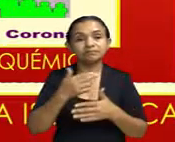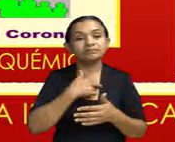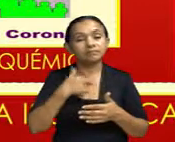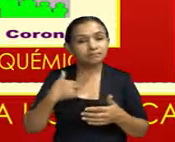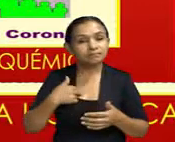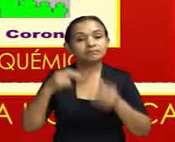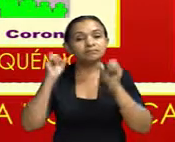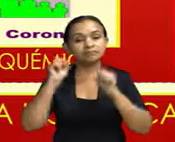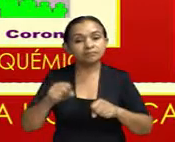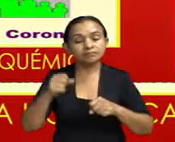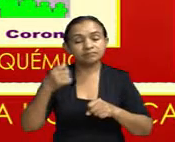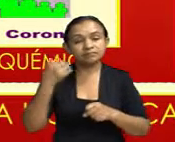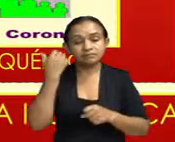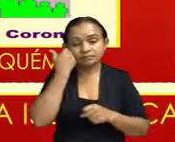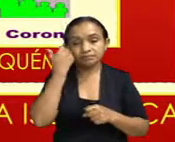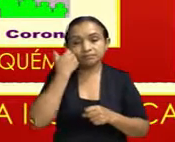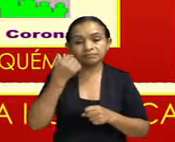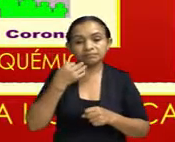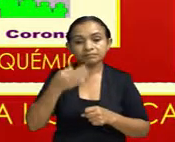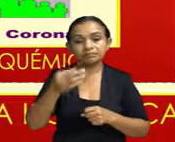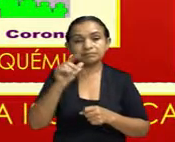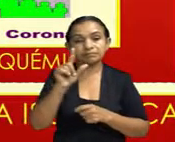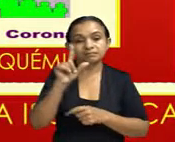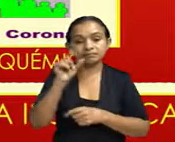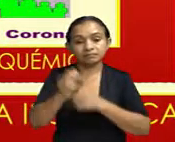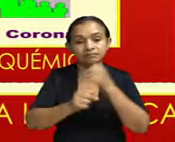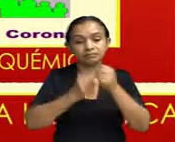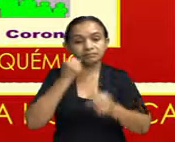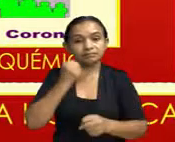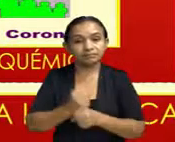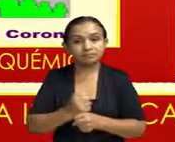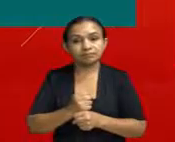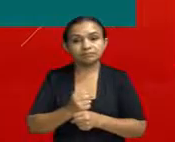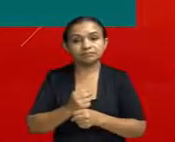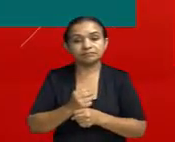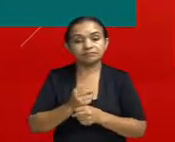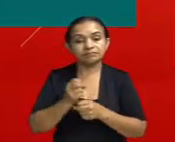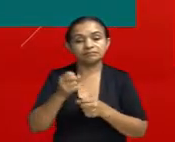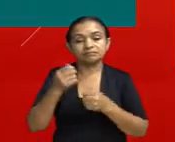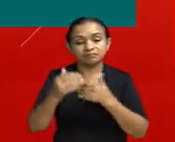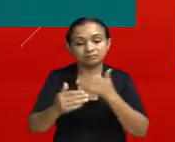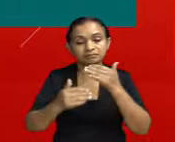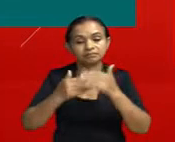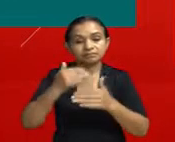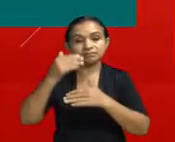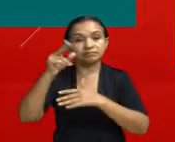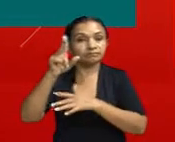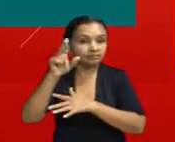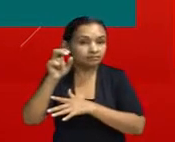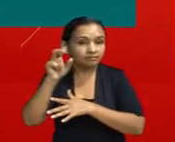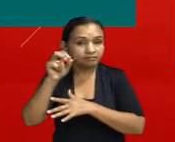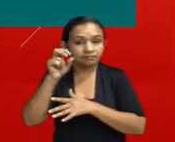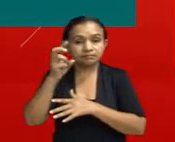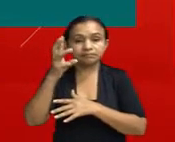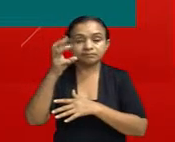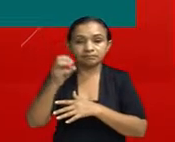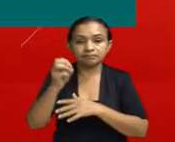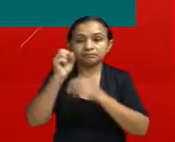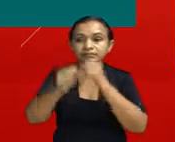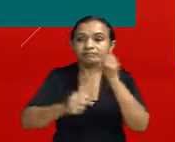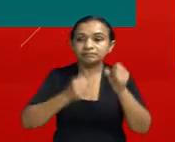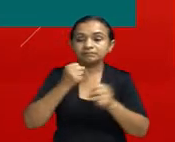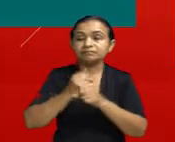va a derivar un proceso físico. No se va a ver a los 10 añitos, claro, ha pasado 20 años, va a ir progresivo, por eso vemos que a 20, 30 años pueden